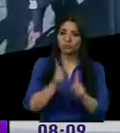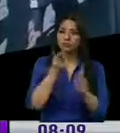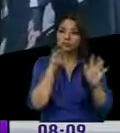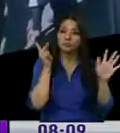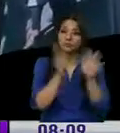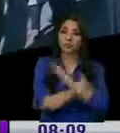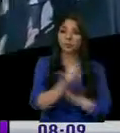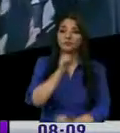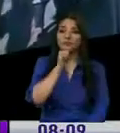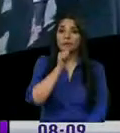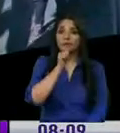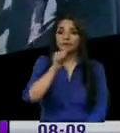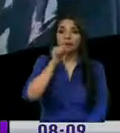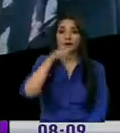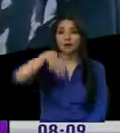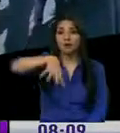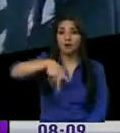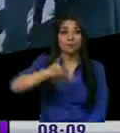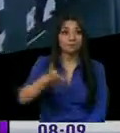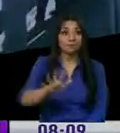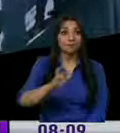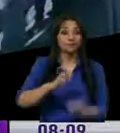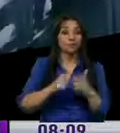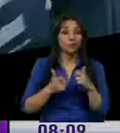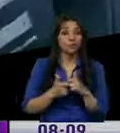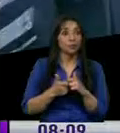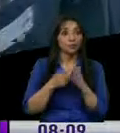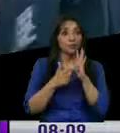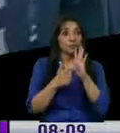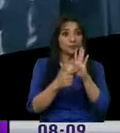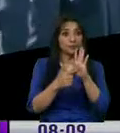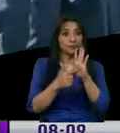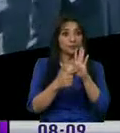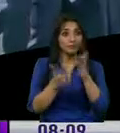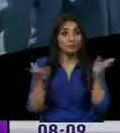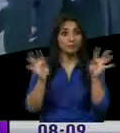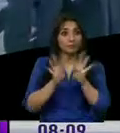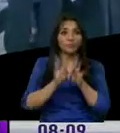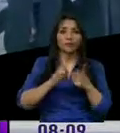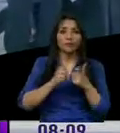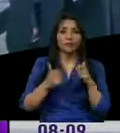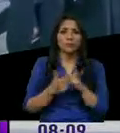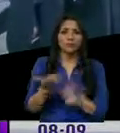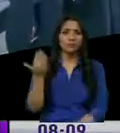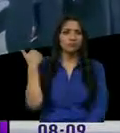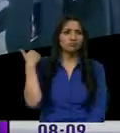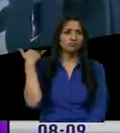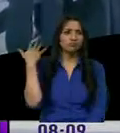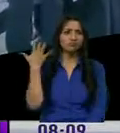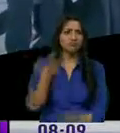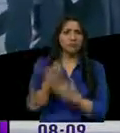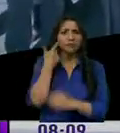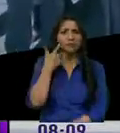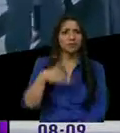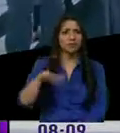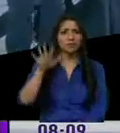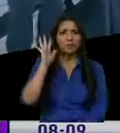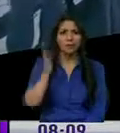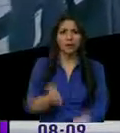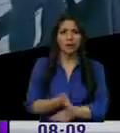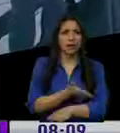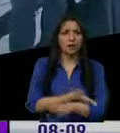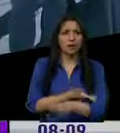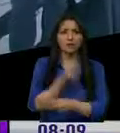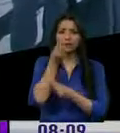falta de agua y este en este problema sofía buenos días ya tengo en pantalla a los vecinos también este problema y yo tienen un muy buen rato porque ya lo habíamos reportado